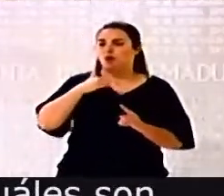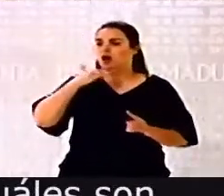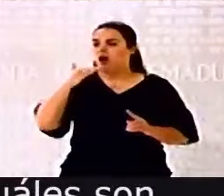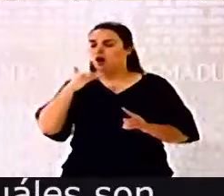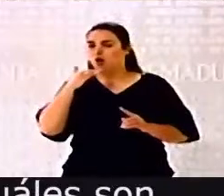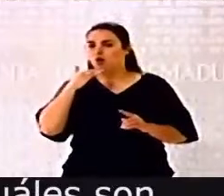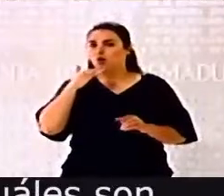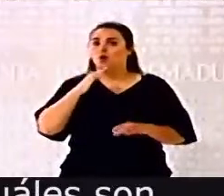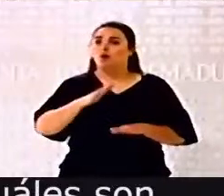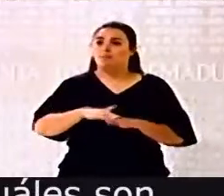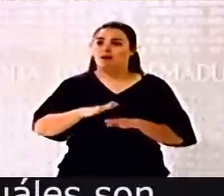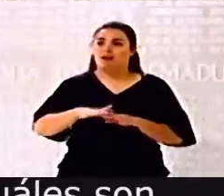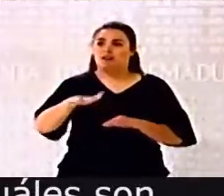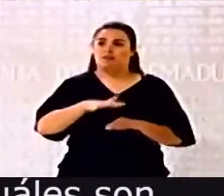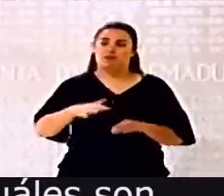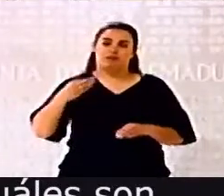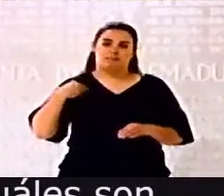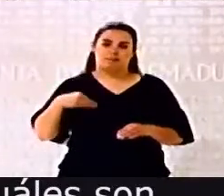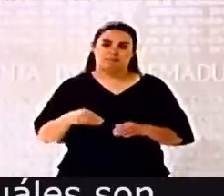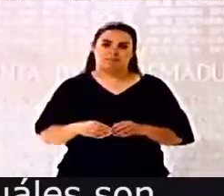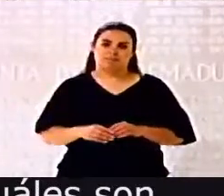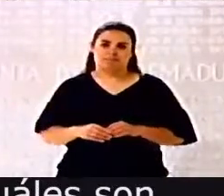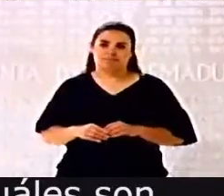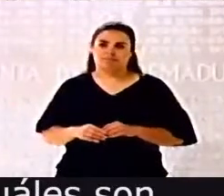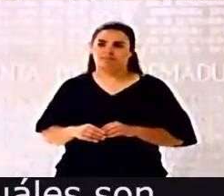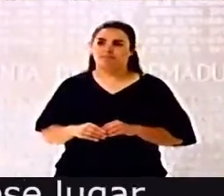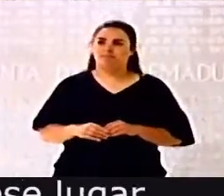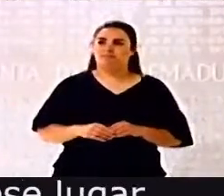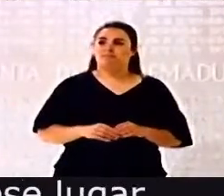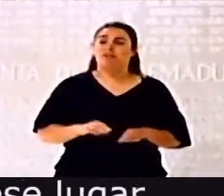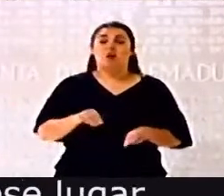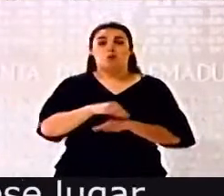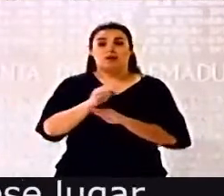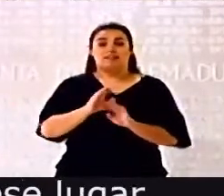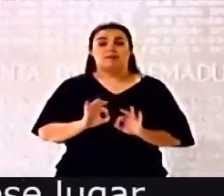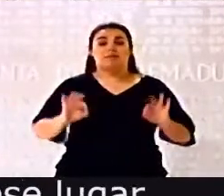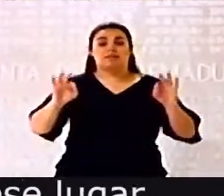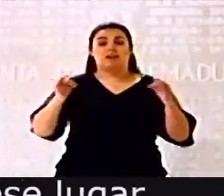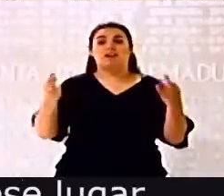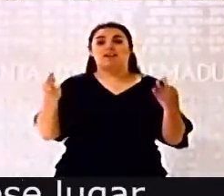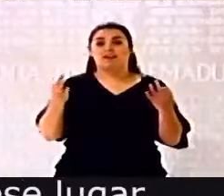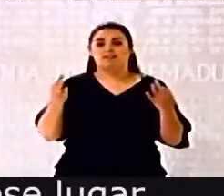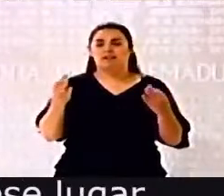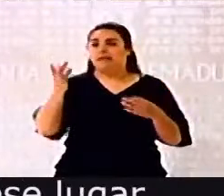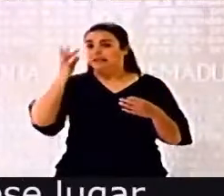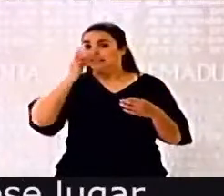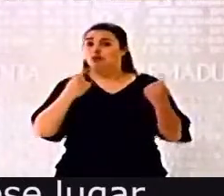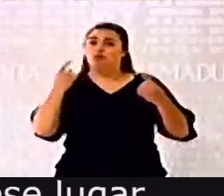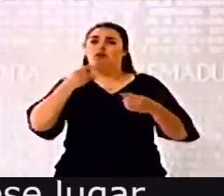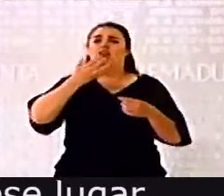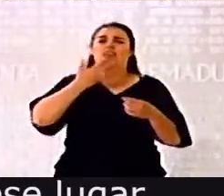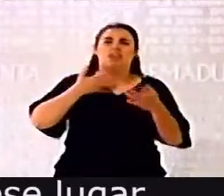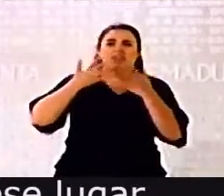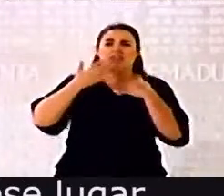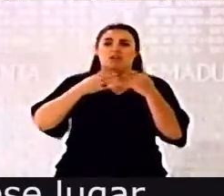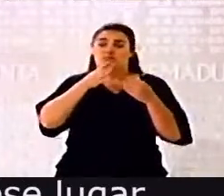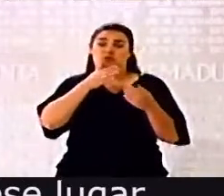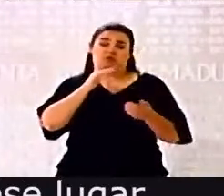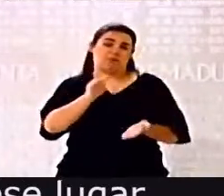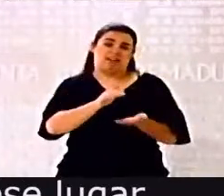en ese lugar. Tienen de especiales las guarderías que hay niños que babean por su corta